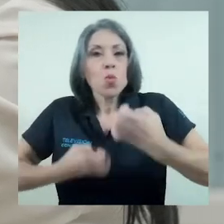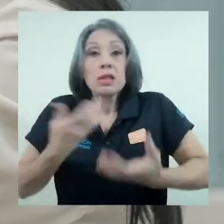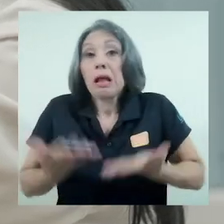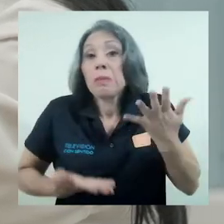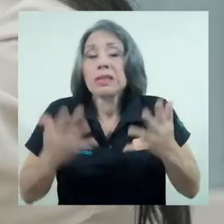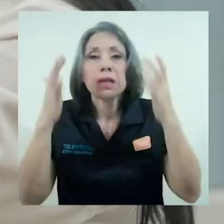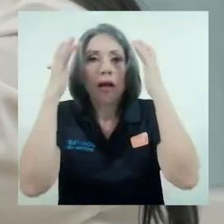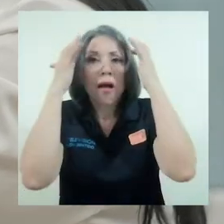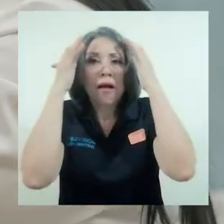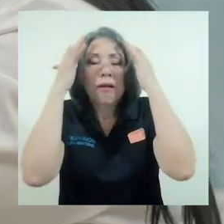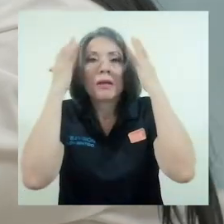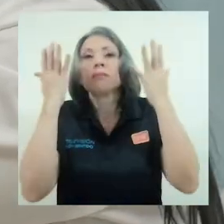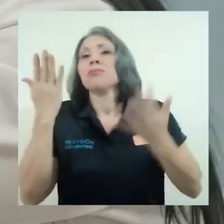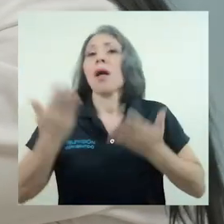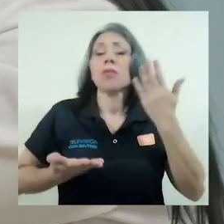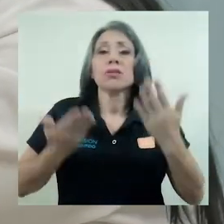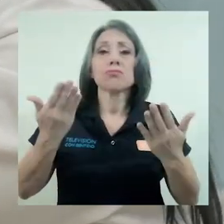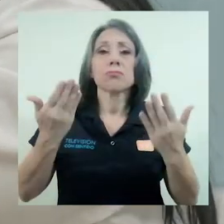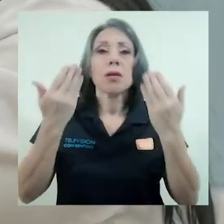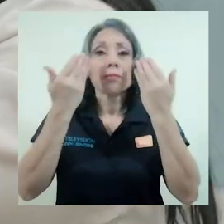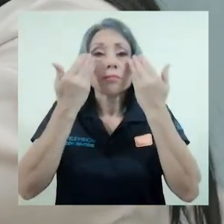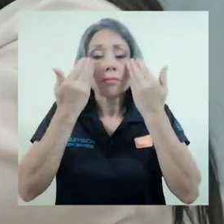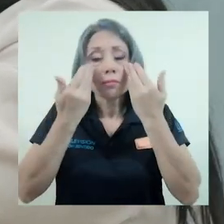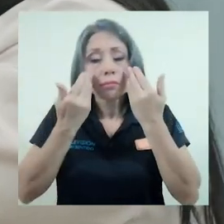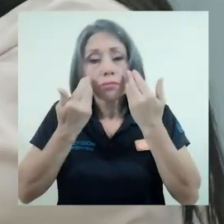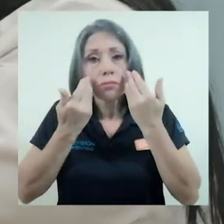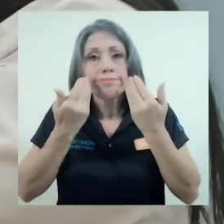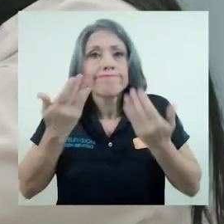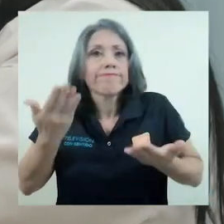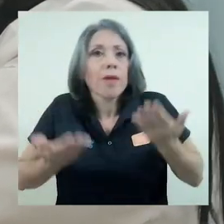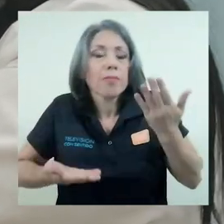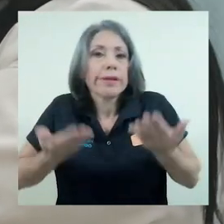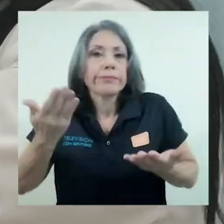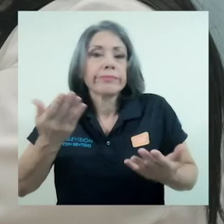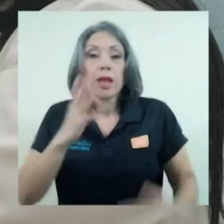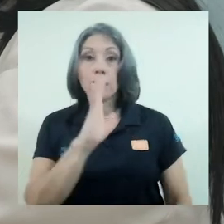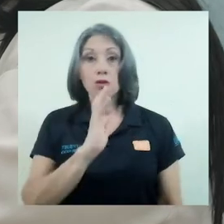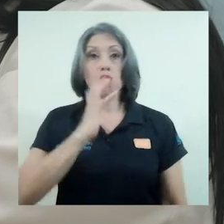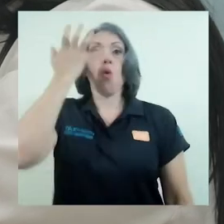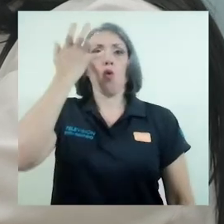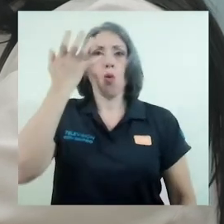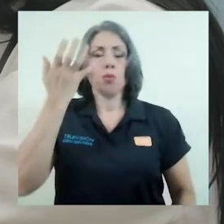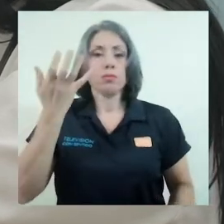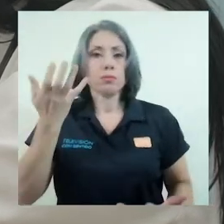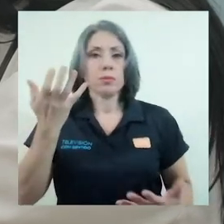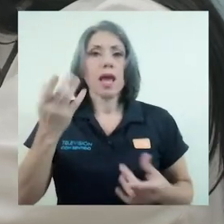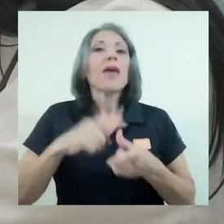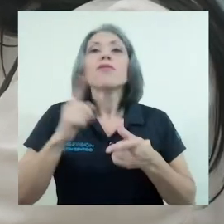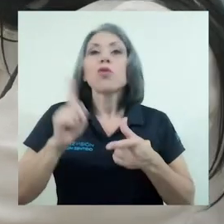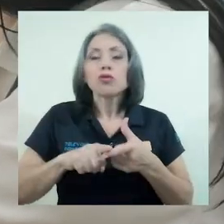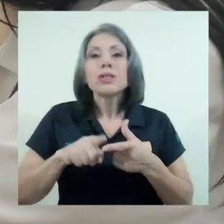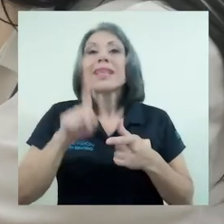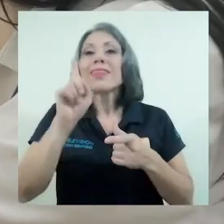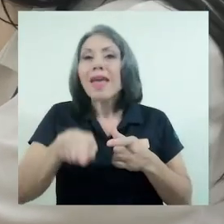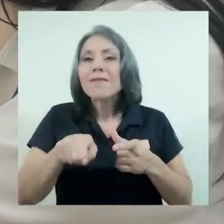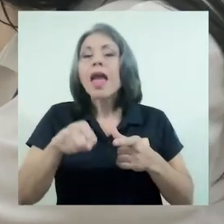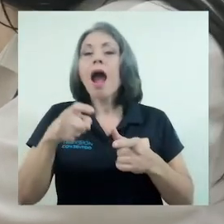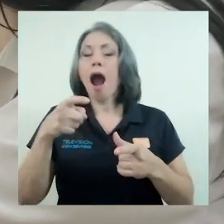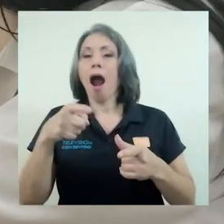que puede ser este enojo entonces reconocer esas emociones es el primer paso y poder tener a